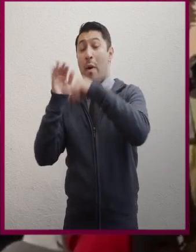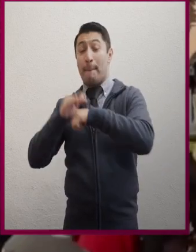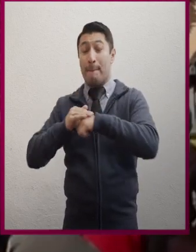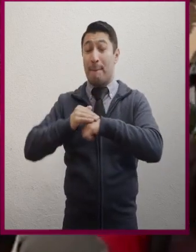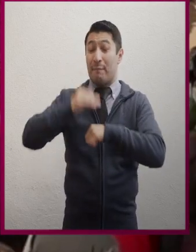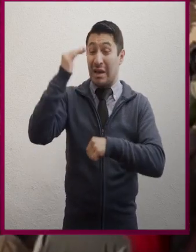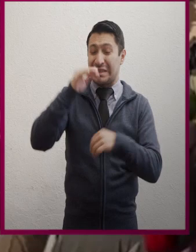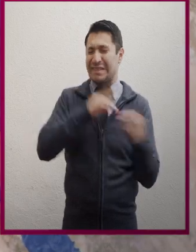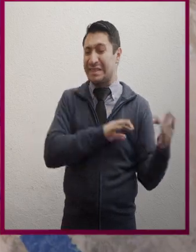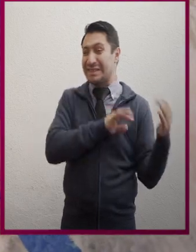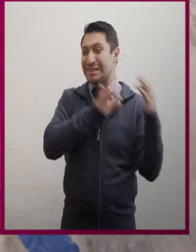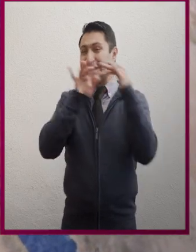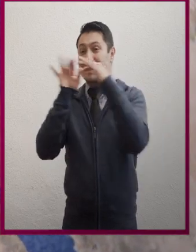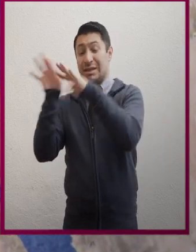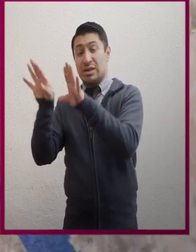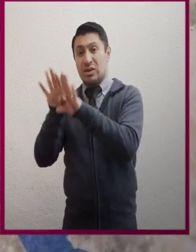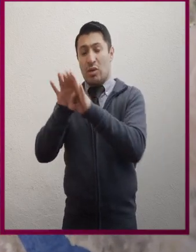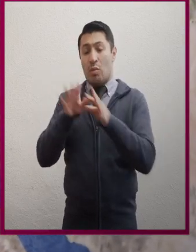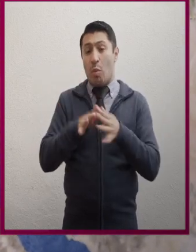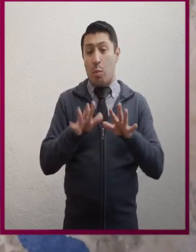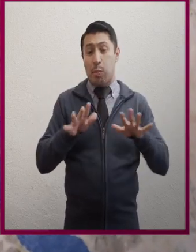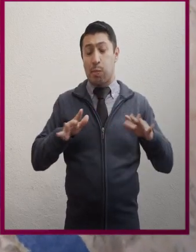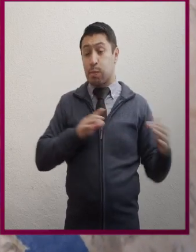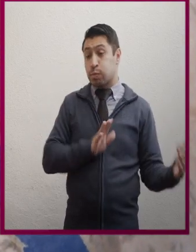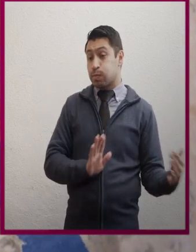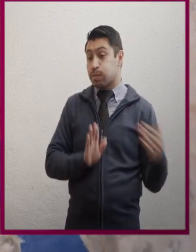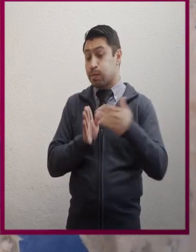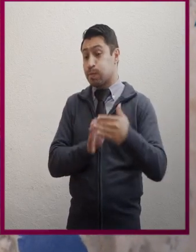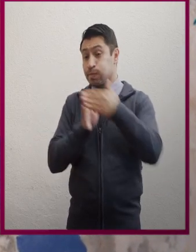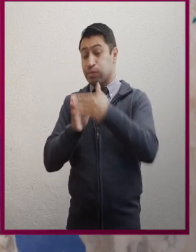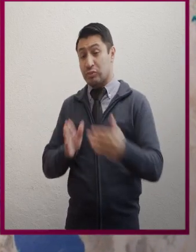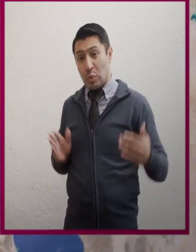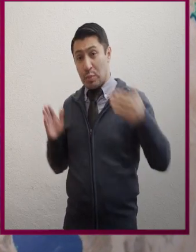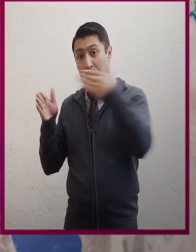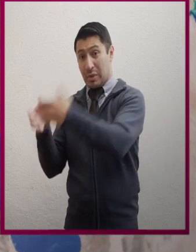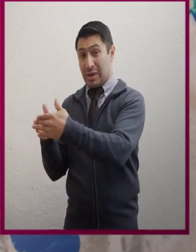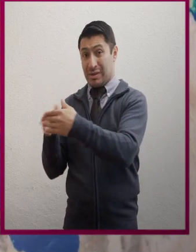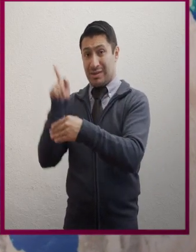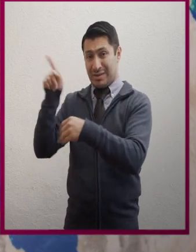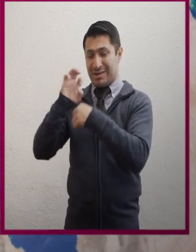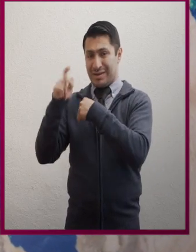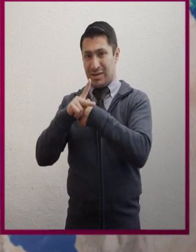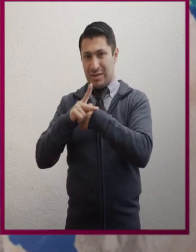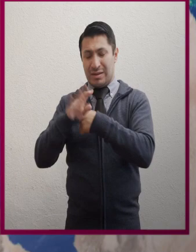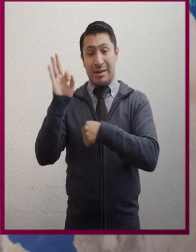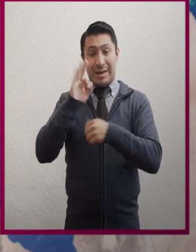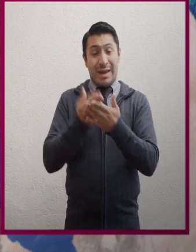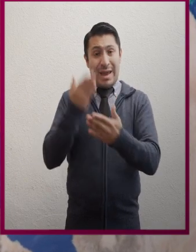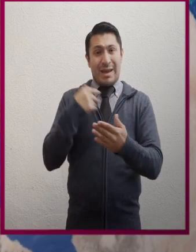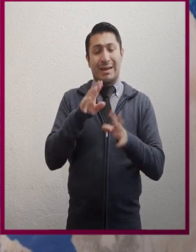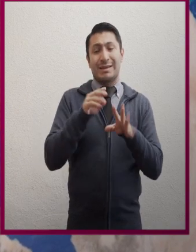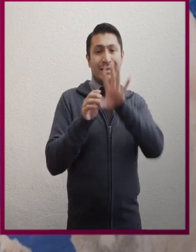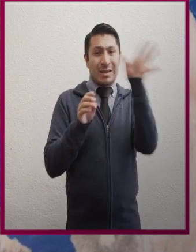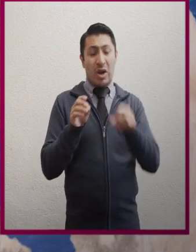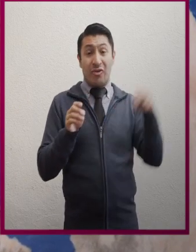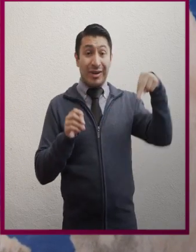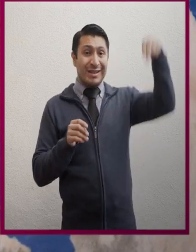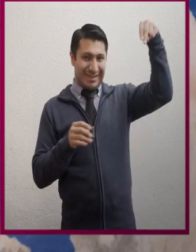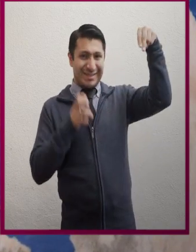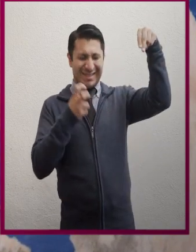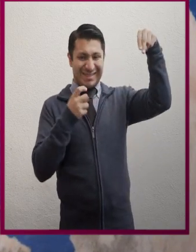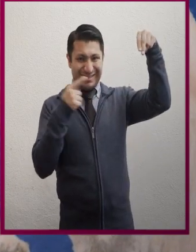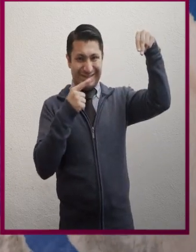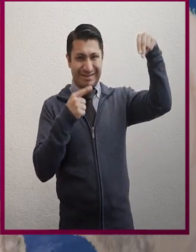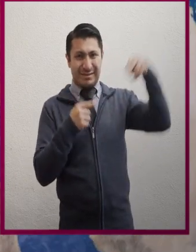migración indocumentada creciera y se introdujera por las costas del mar Mediterráneo. Si antes los migrantes habían procedido del norte